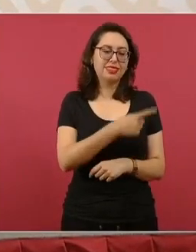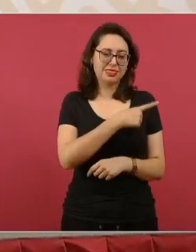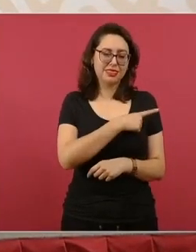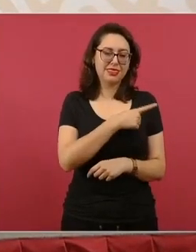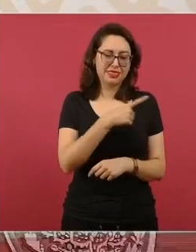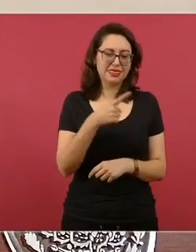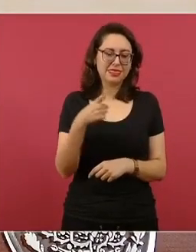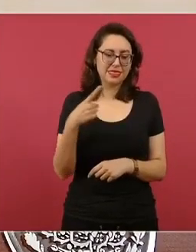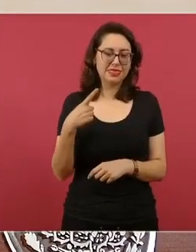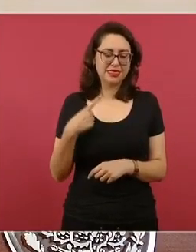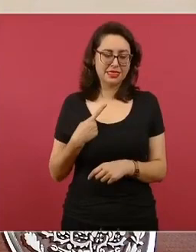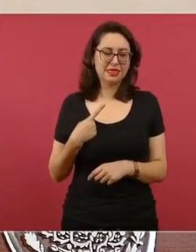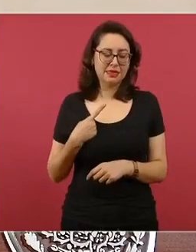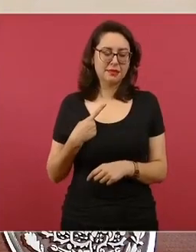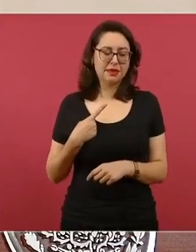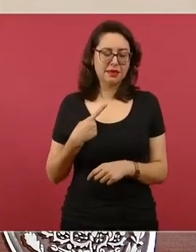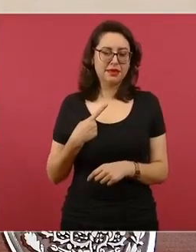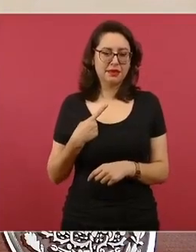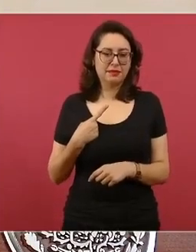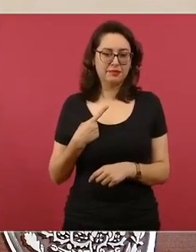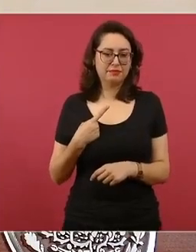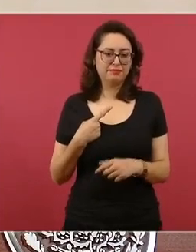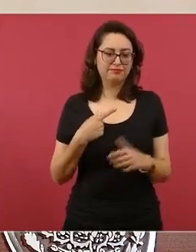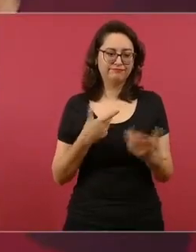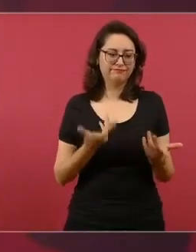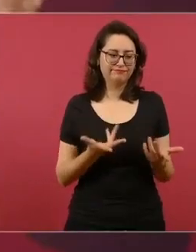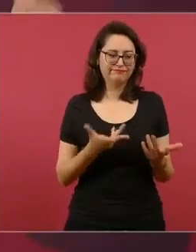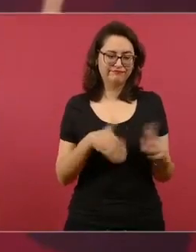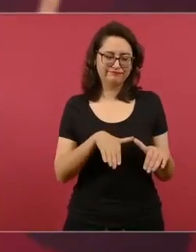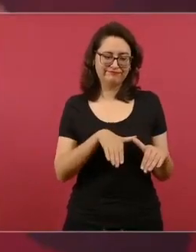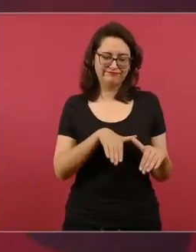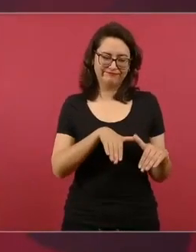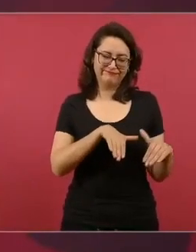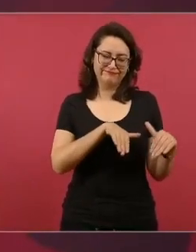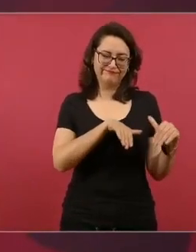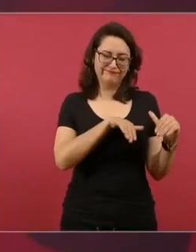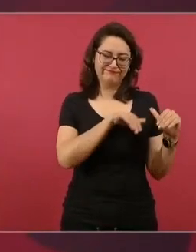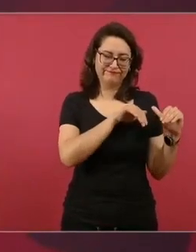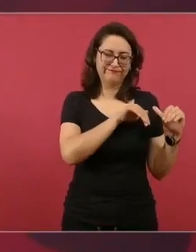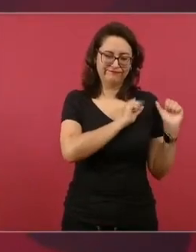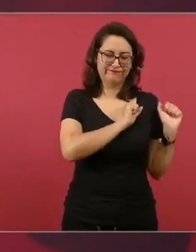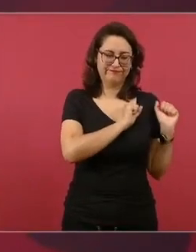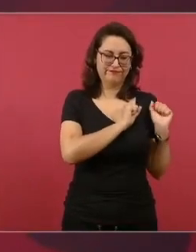que siempre se va a agradecer, en vez de estar poniendo obstáculos,